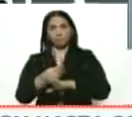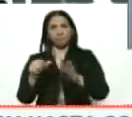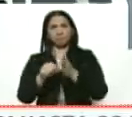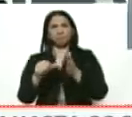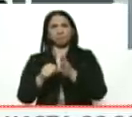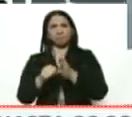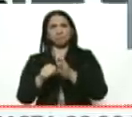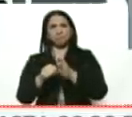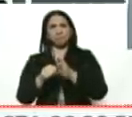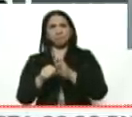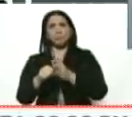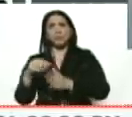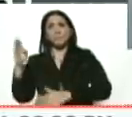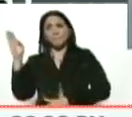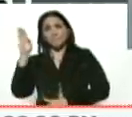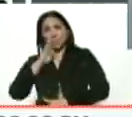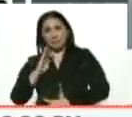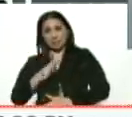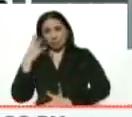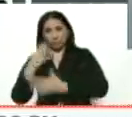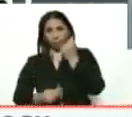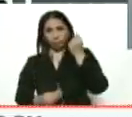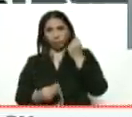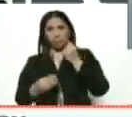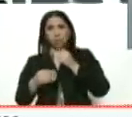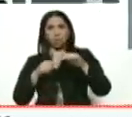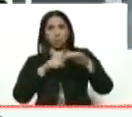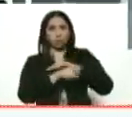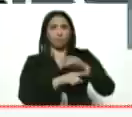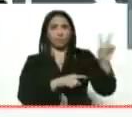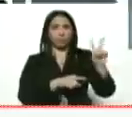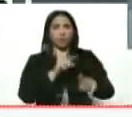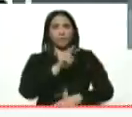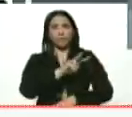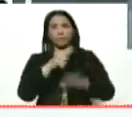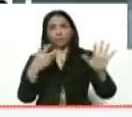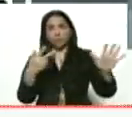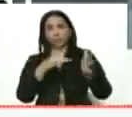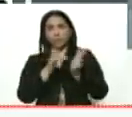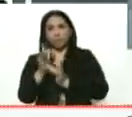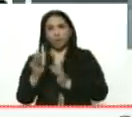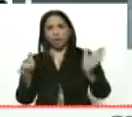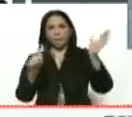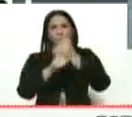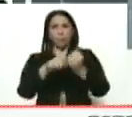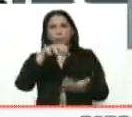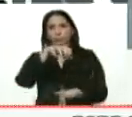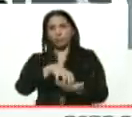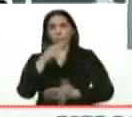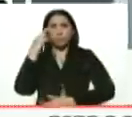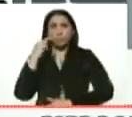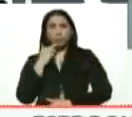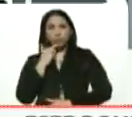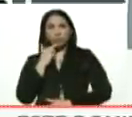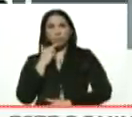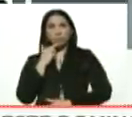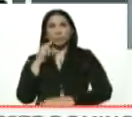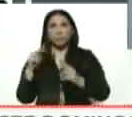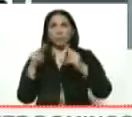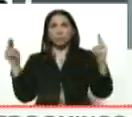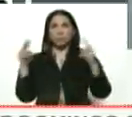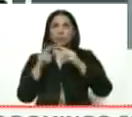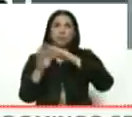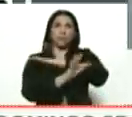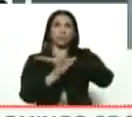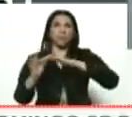entró a Venezuela el 28 de abril. Fue captado en el estado Bolívar, en el puesto fronterizo de